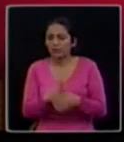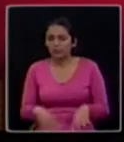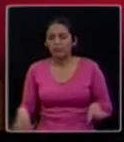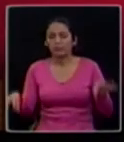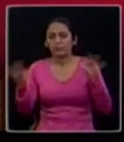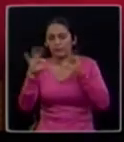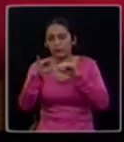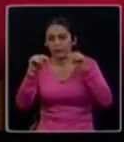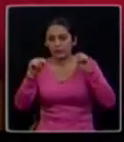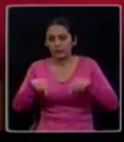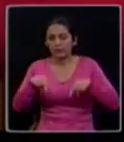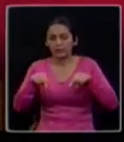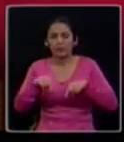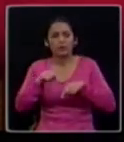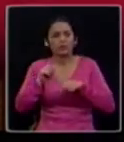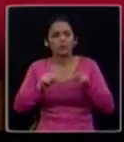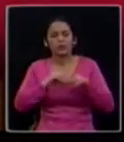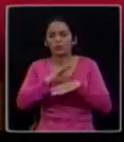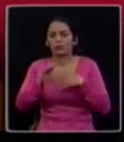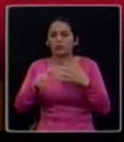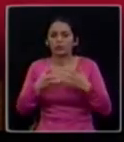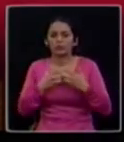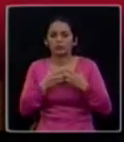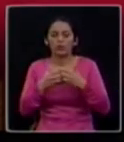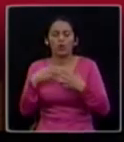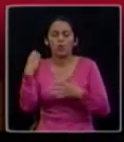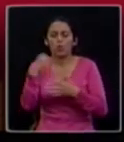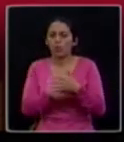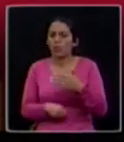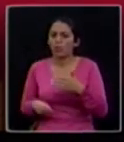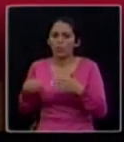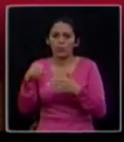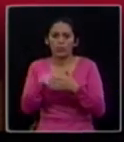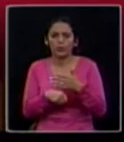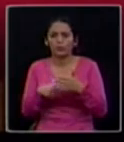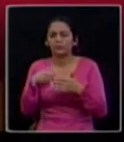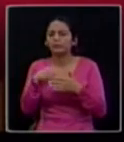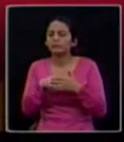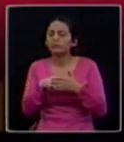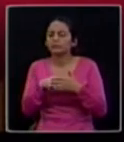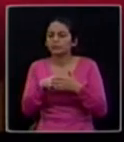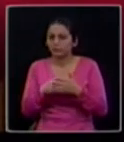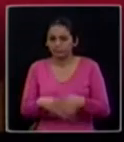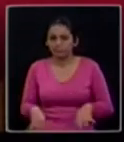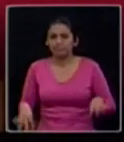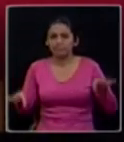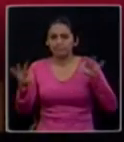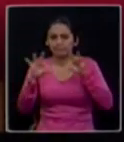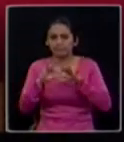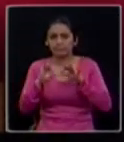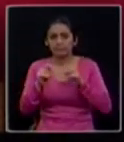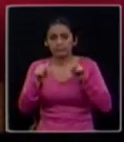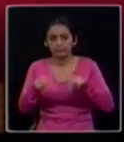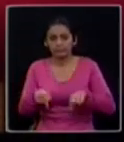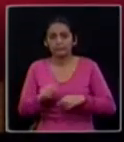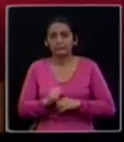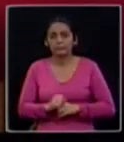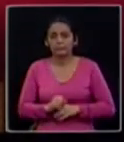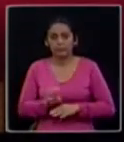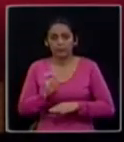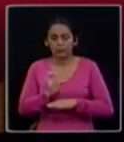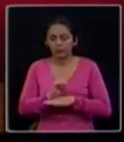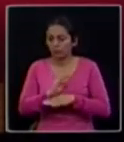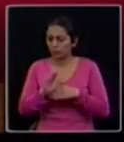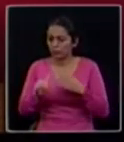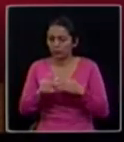es unificar esfuerzos. Aquí estamos en este momento para generar una institucionalidad del país. Creo que tenemos que